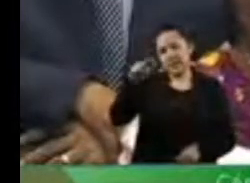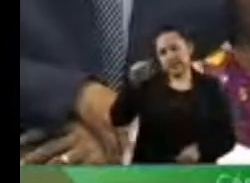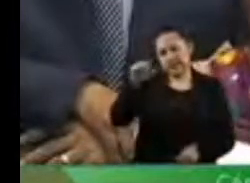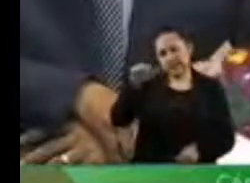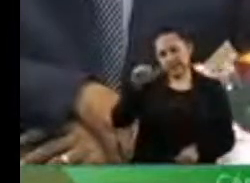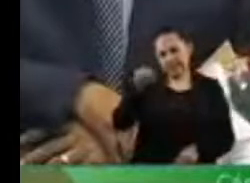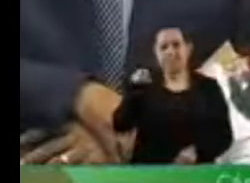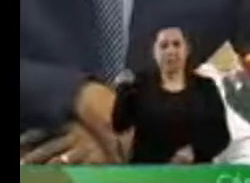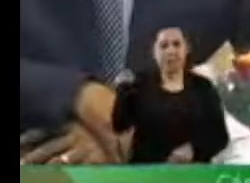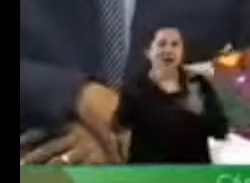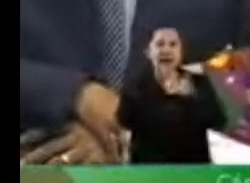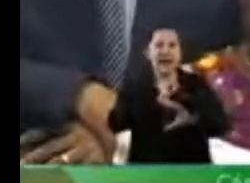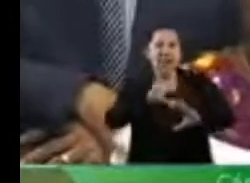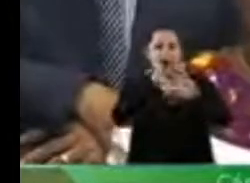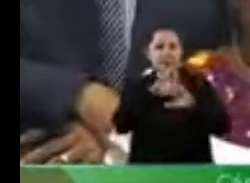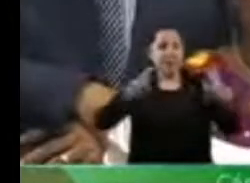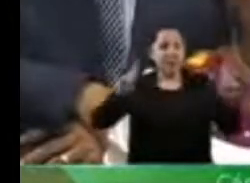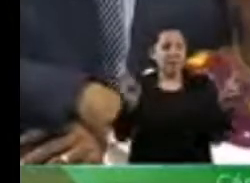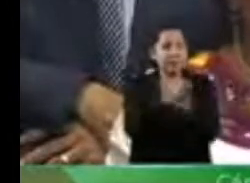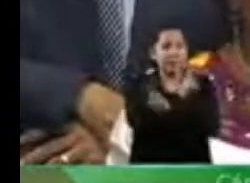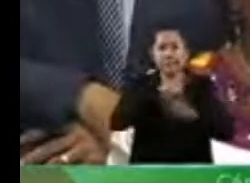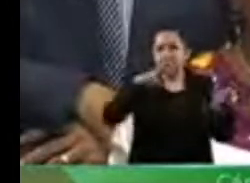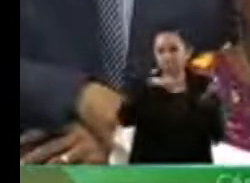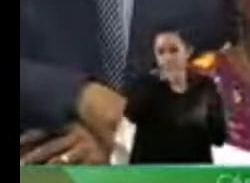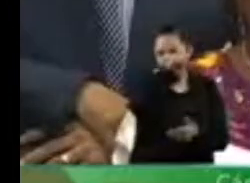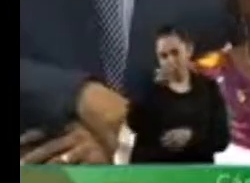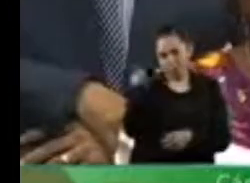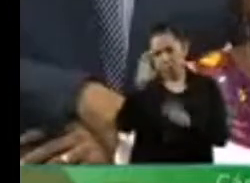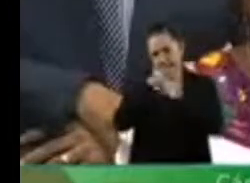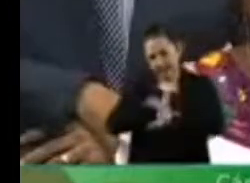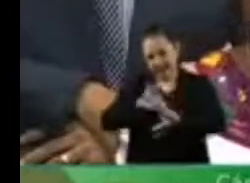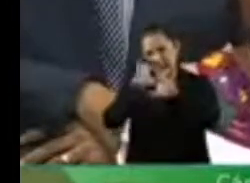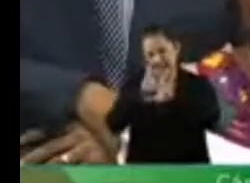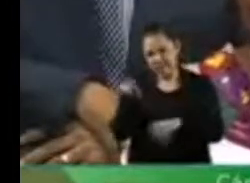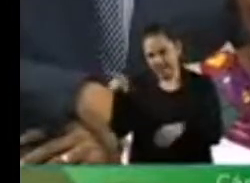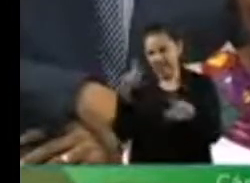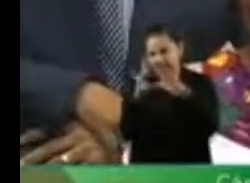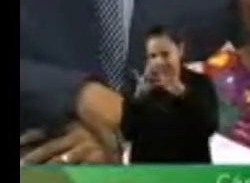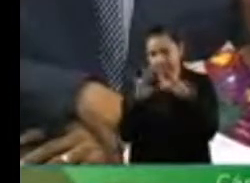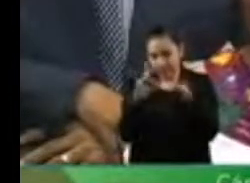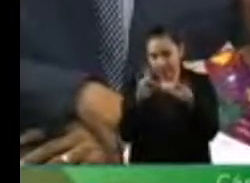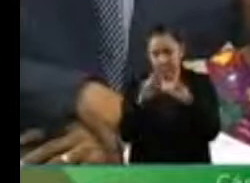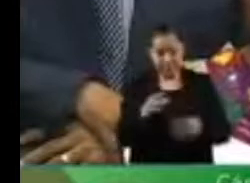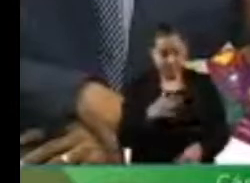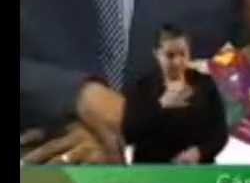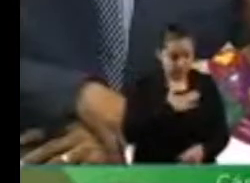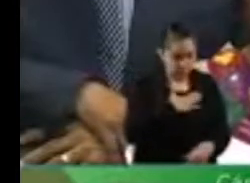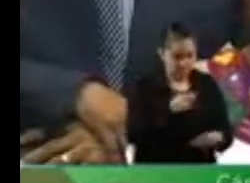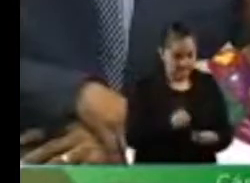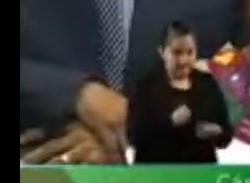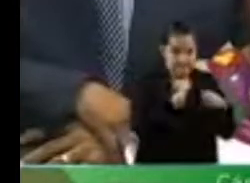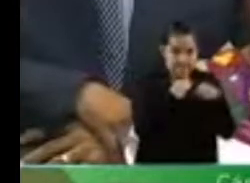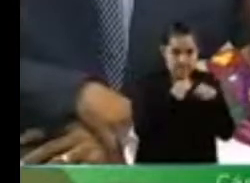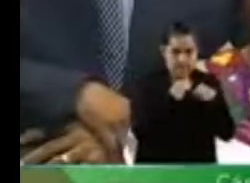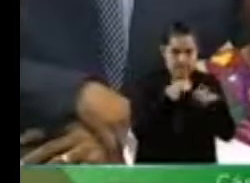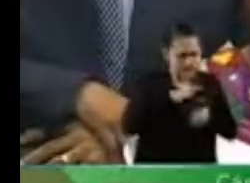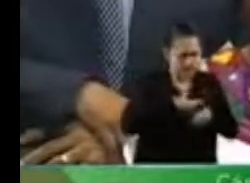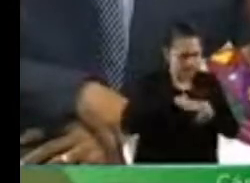llama Polvo en el Viento y dice: ni todo el dinero del mundo te comprará un segundo más de vida en esta